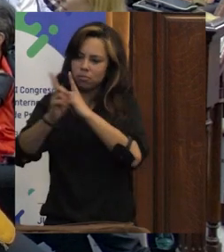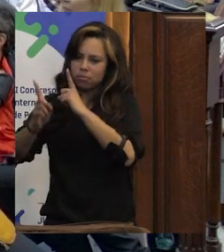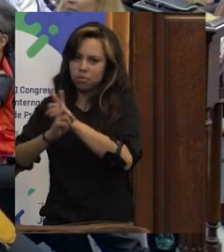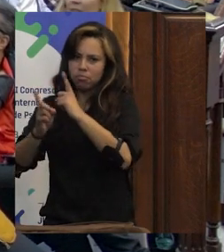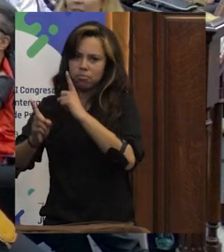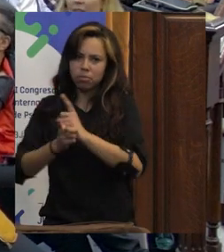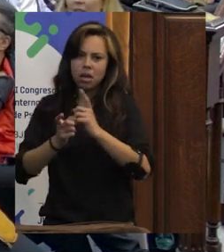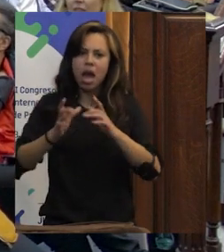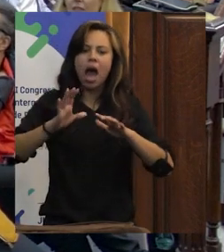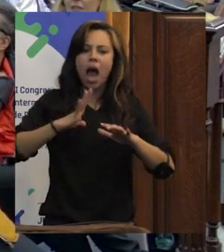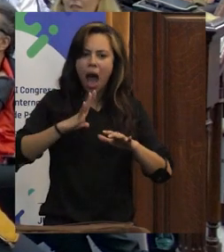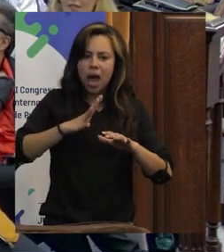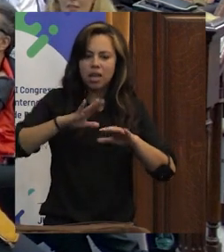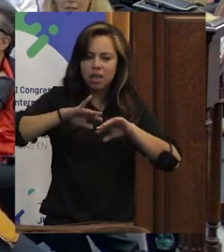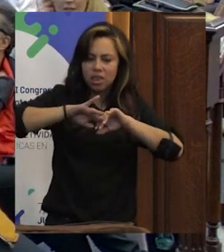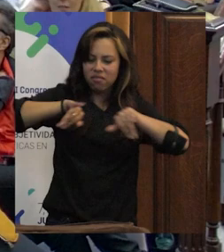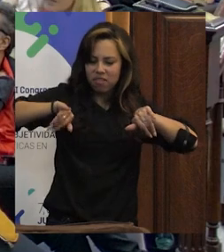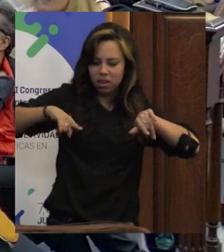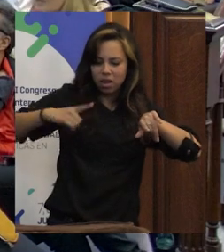Não.